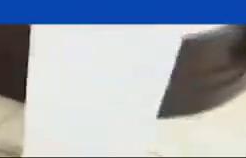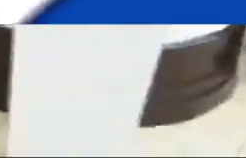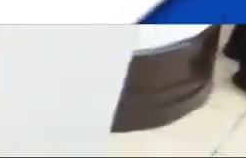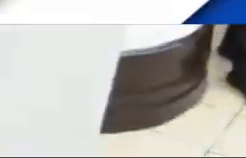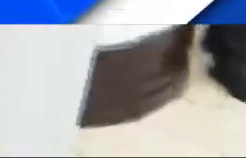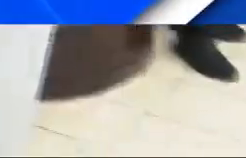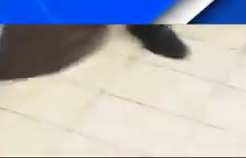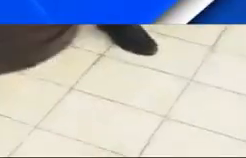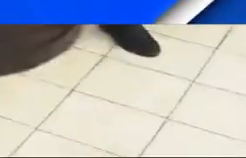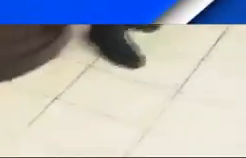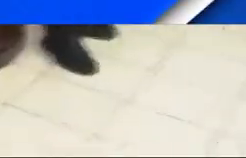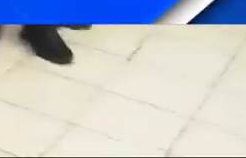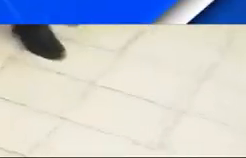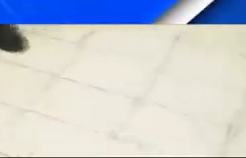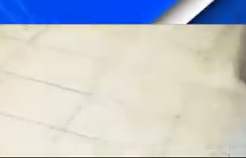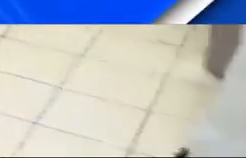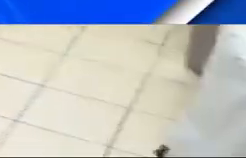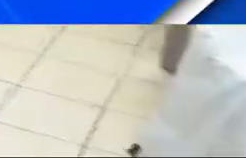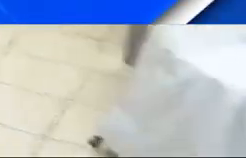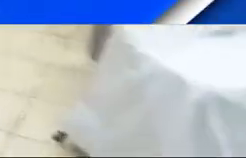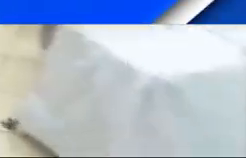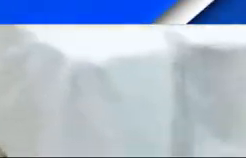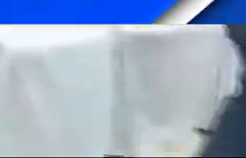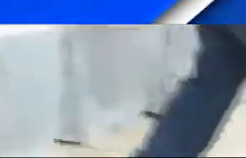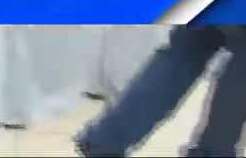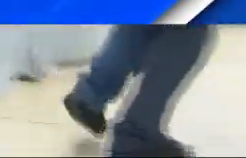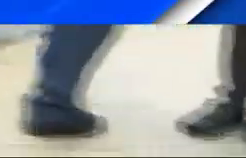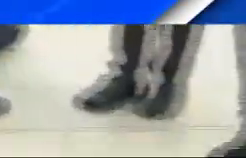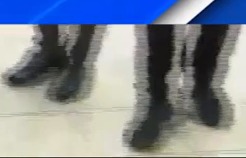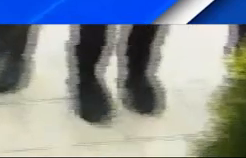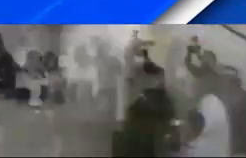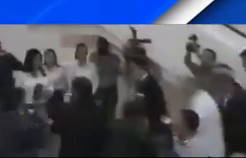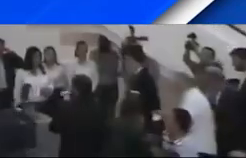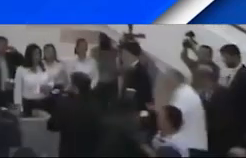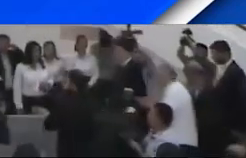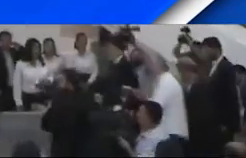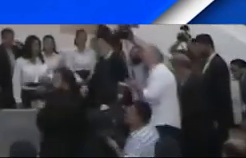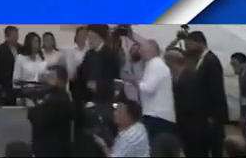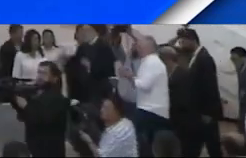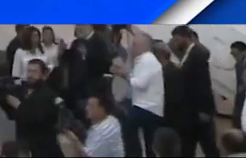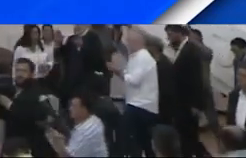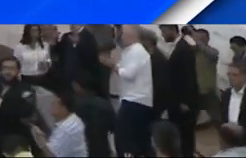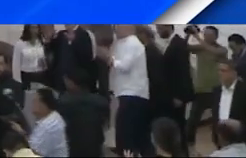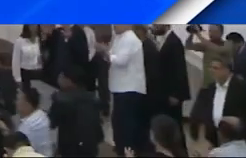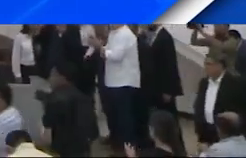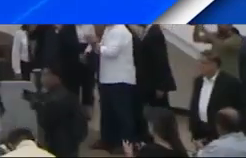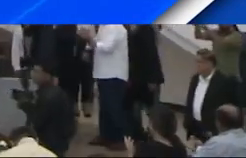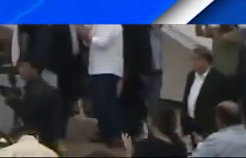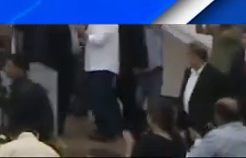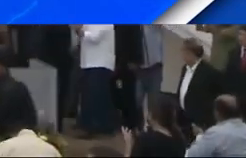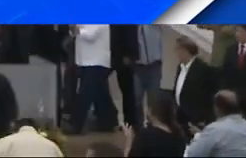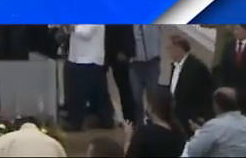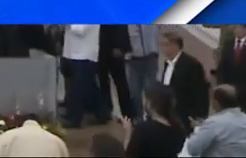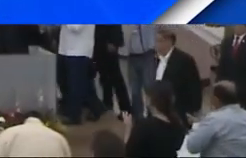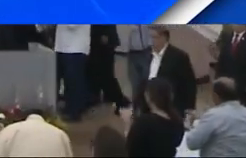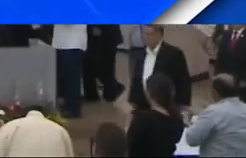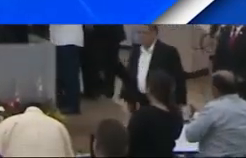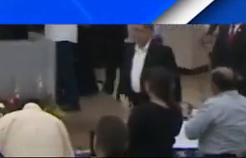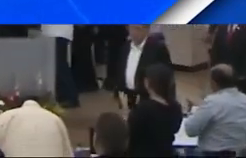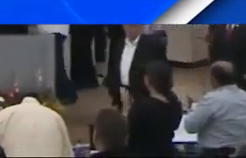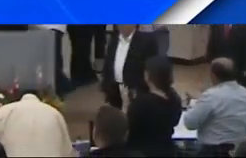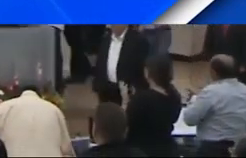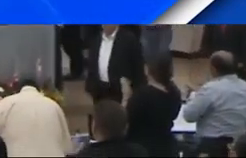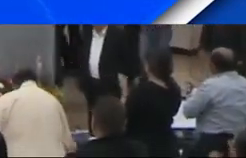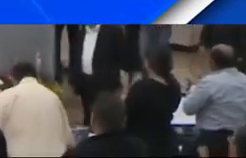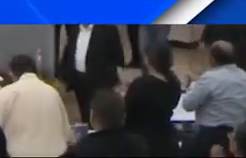Este jueves, el presidente de la República Islámica de Irán, que se encuentra en Nicaragua, realizó una visita en la Asamblea